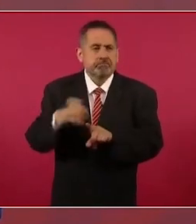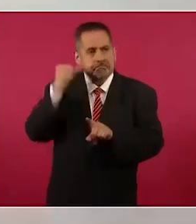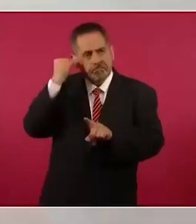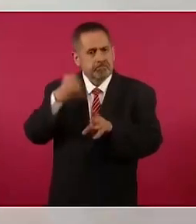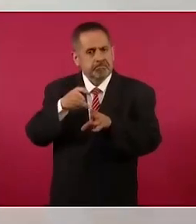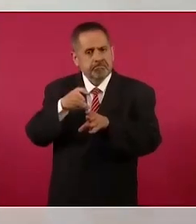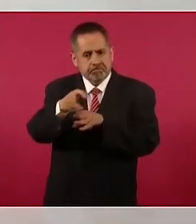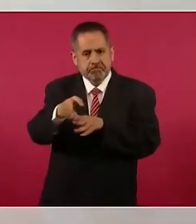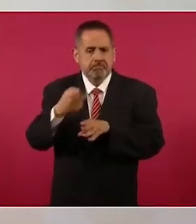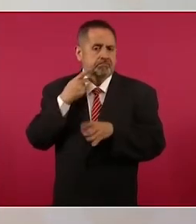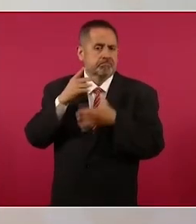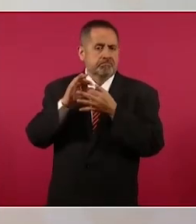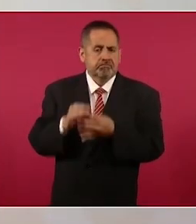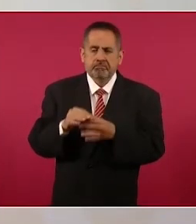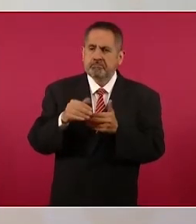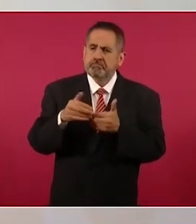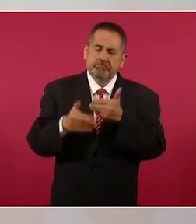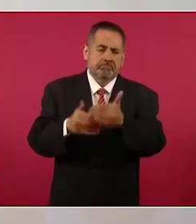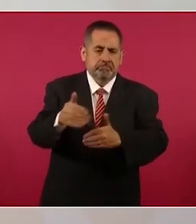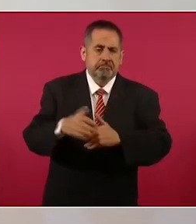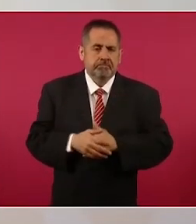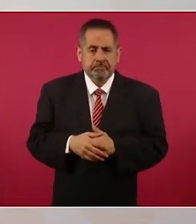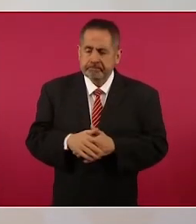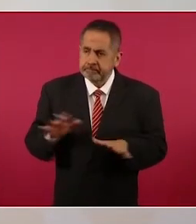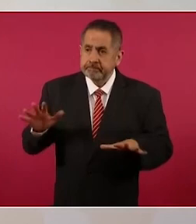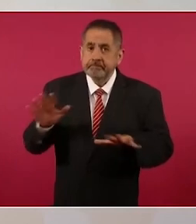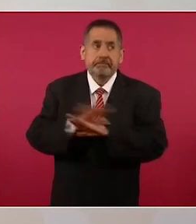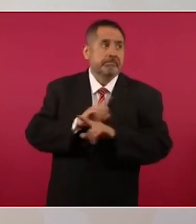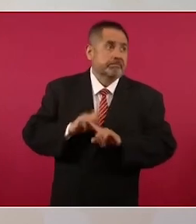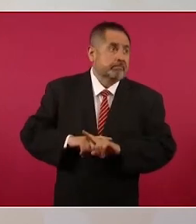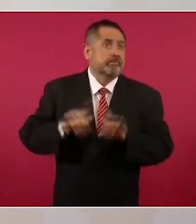política, no va a haber cambios.